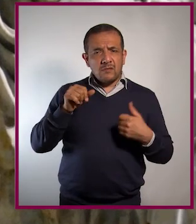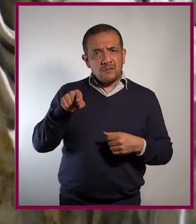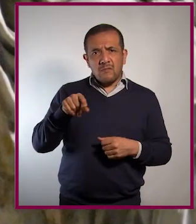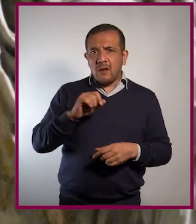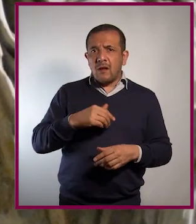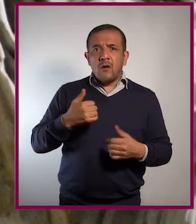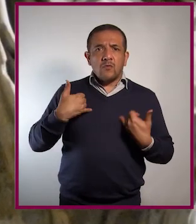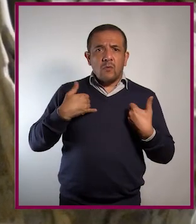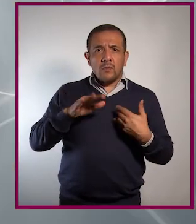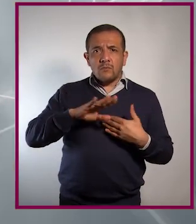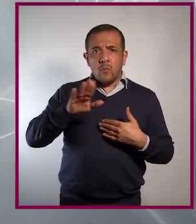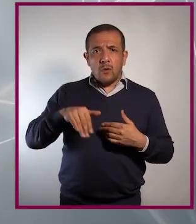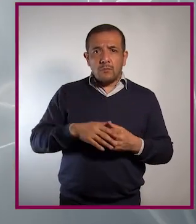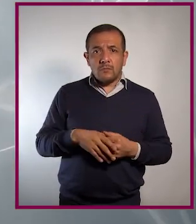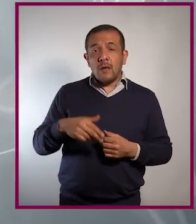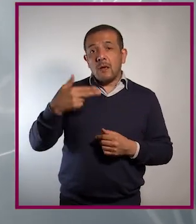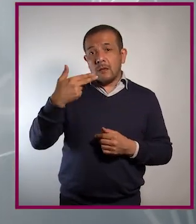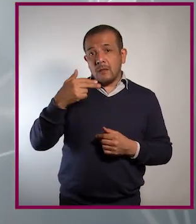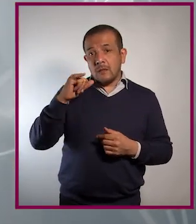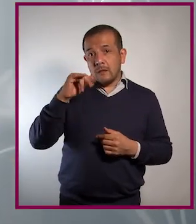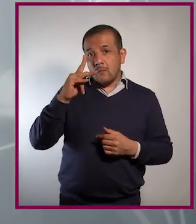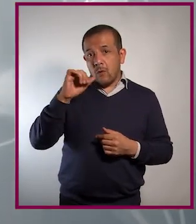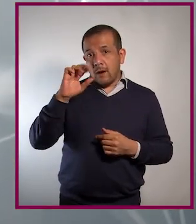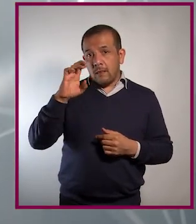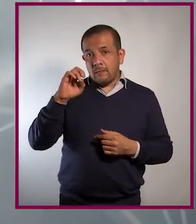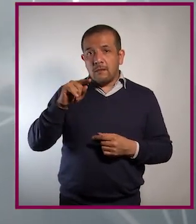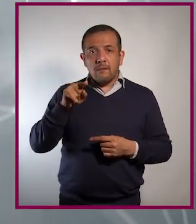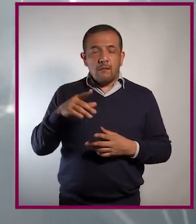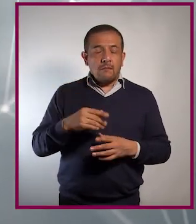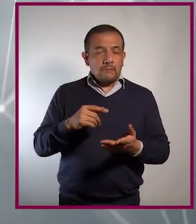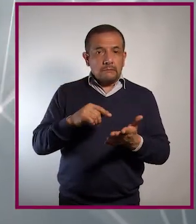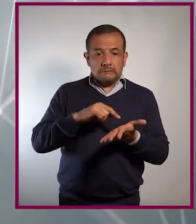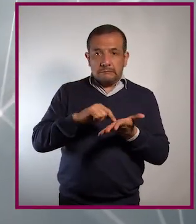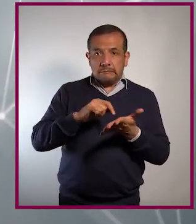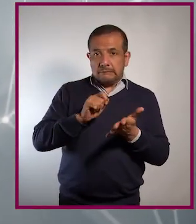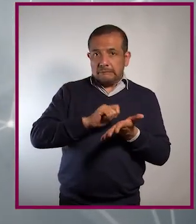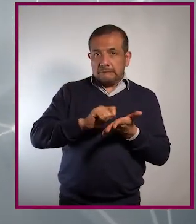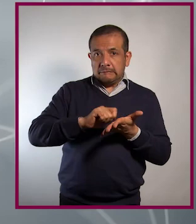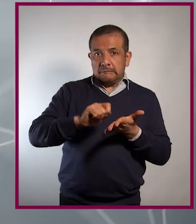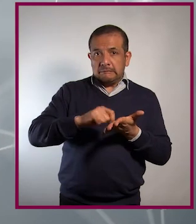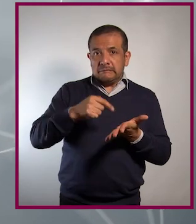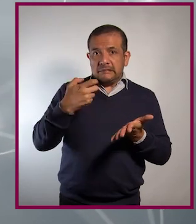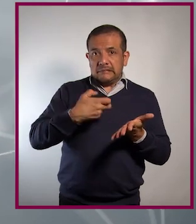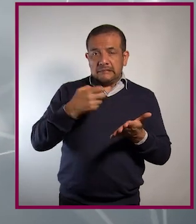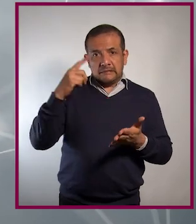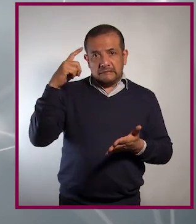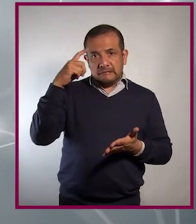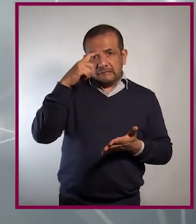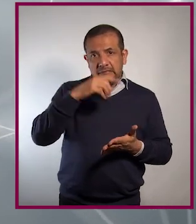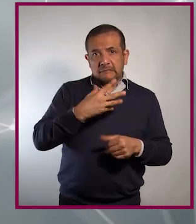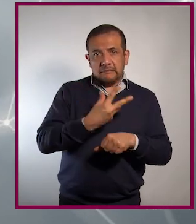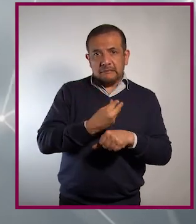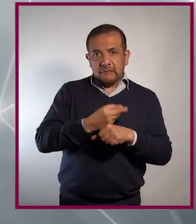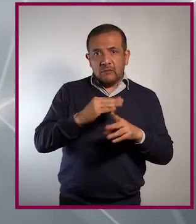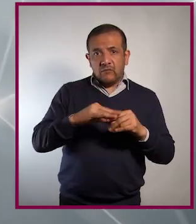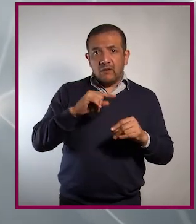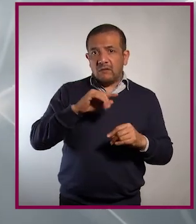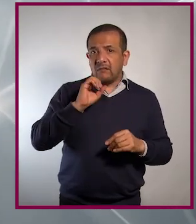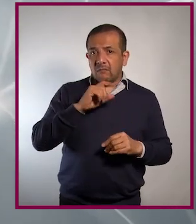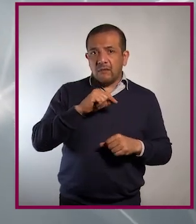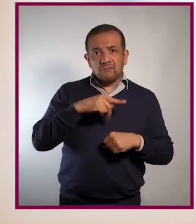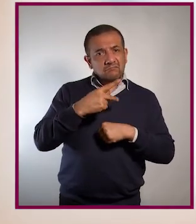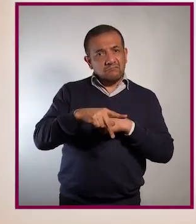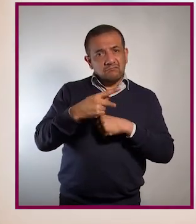siempre a la muerte. Hipócrates la definió como la enfermedad más grave de todas, la de curación más difícil y la más